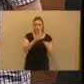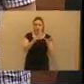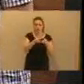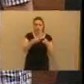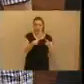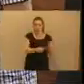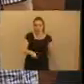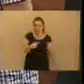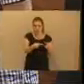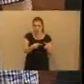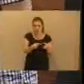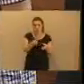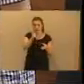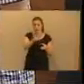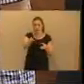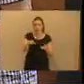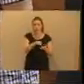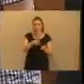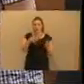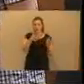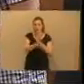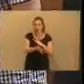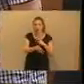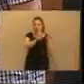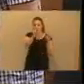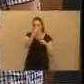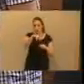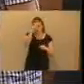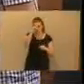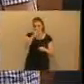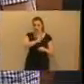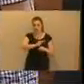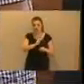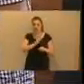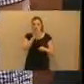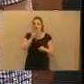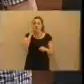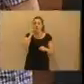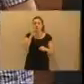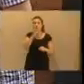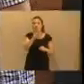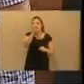Podemos, tanto como la ciudadanía, es una cuestión que nos preocupa mucho. Nos preocupa porque, no solamente porque sean